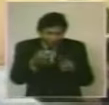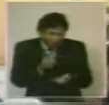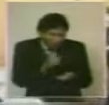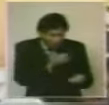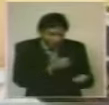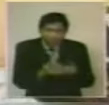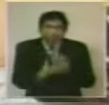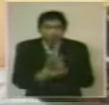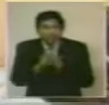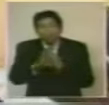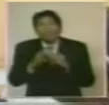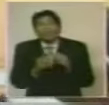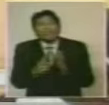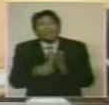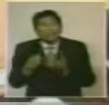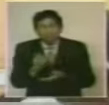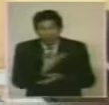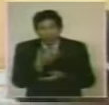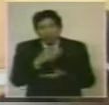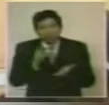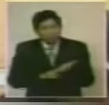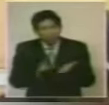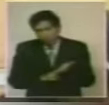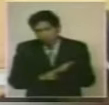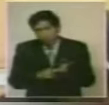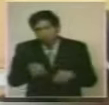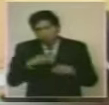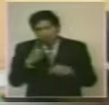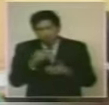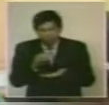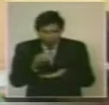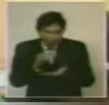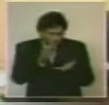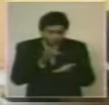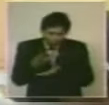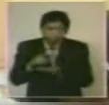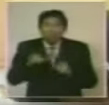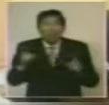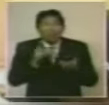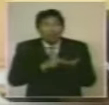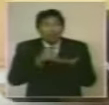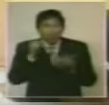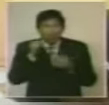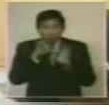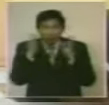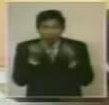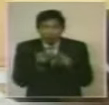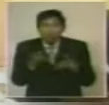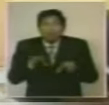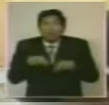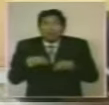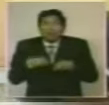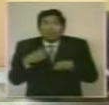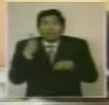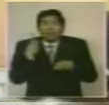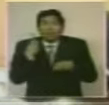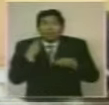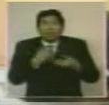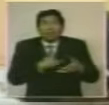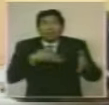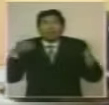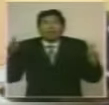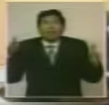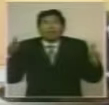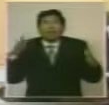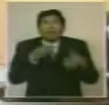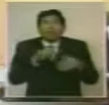una fotocopia de su carnet y su firma que están recibiendo una libra de ajo. Pero esas familias estaban recibiendo una hectárea de